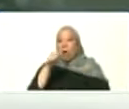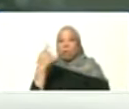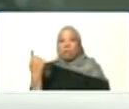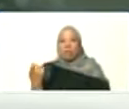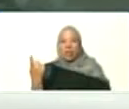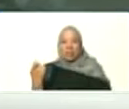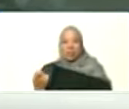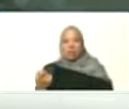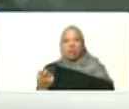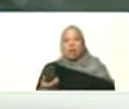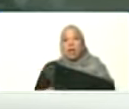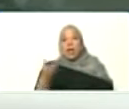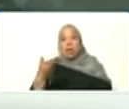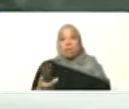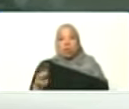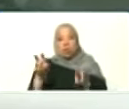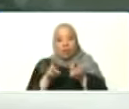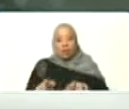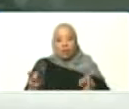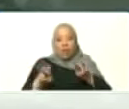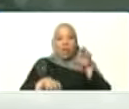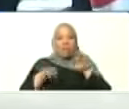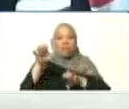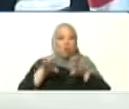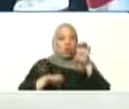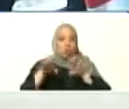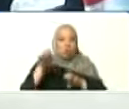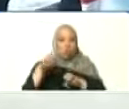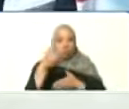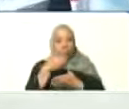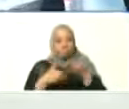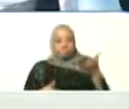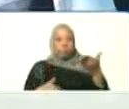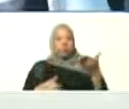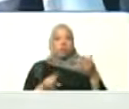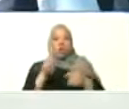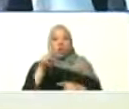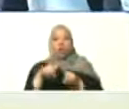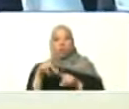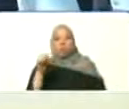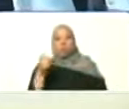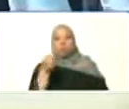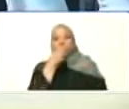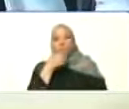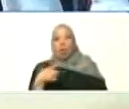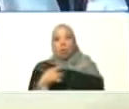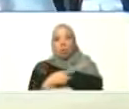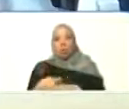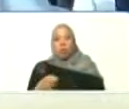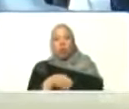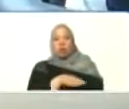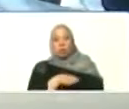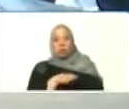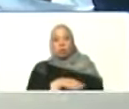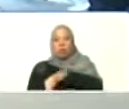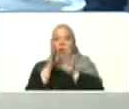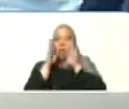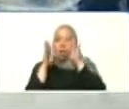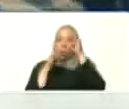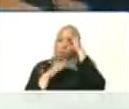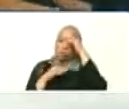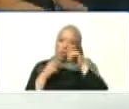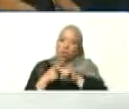es fundamental para, una vez que se hace el reporte, que se hizo el reporte del 1x10, bueno, establecer la dinámica propia para atender las